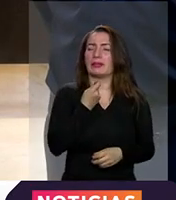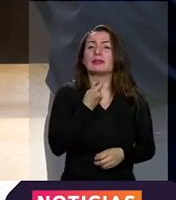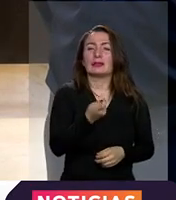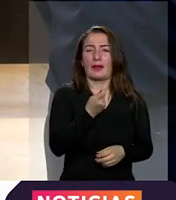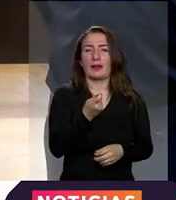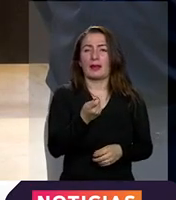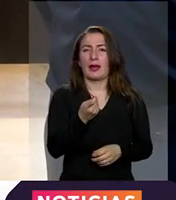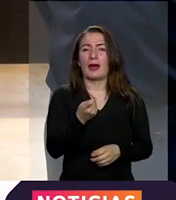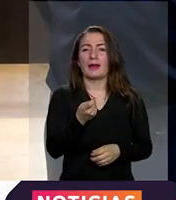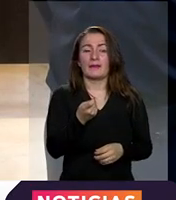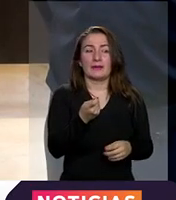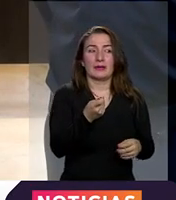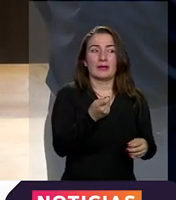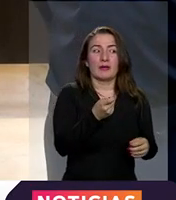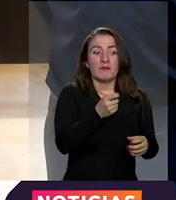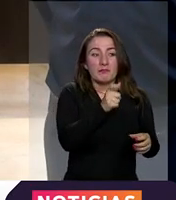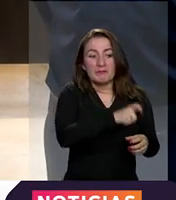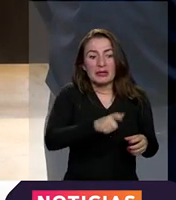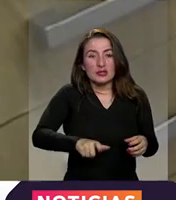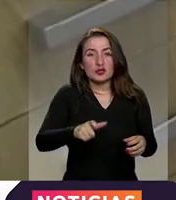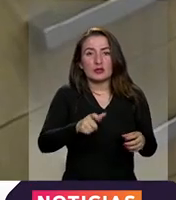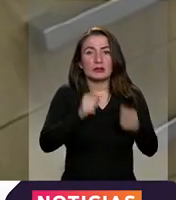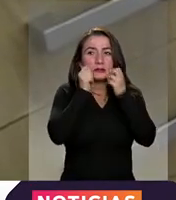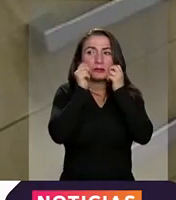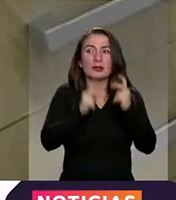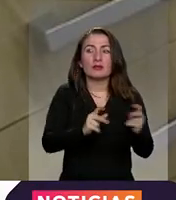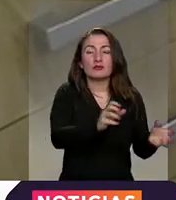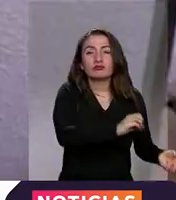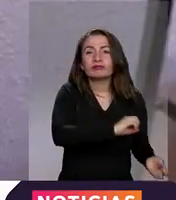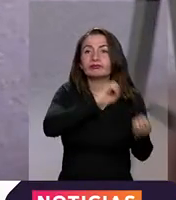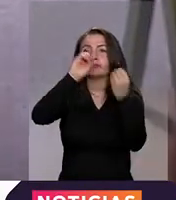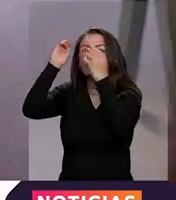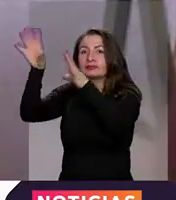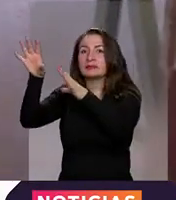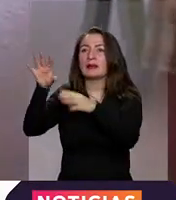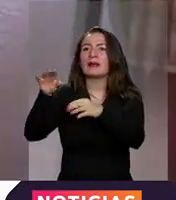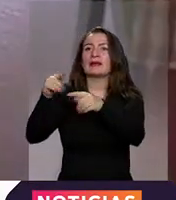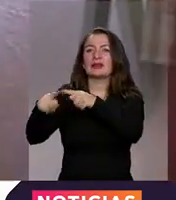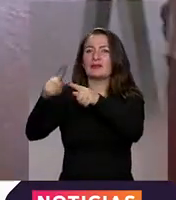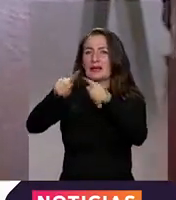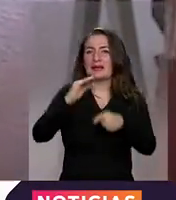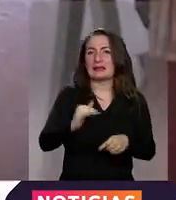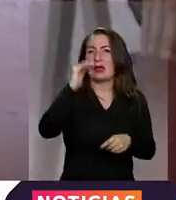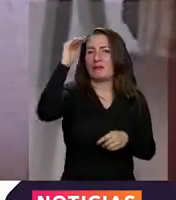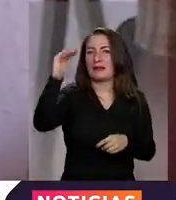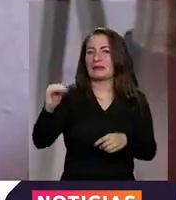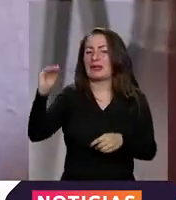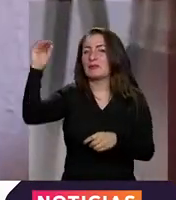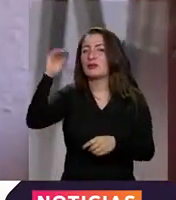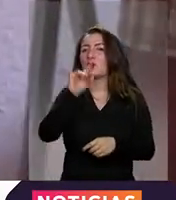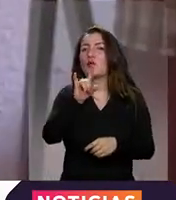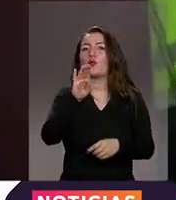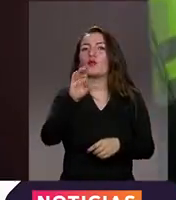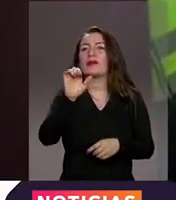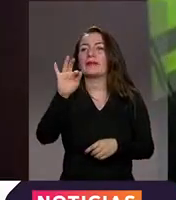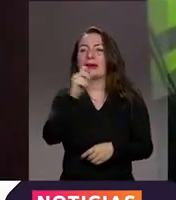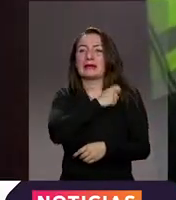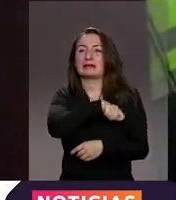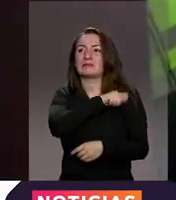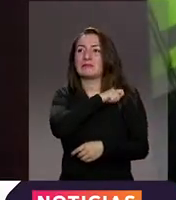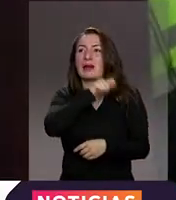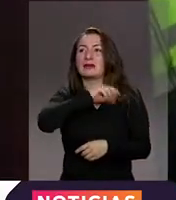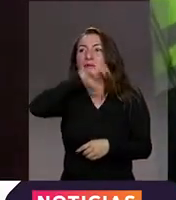delicado como es la trata de seres humanos. Las mujeres llegaban a varios apartamentos en Úbeda, ciudad de ese país, al que